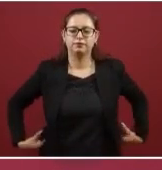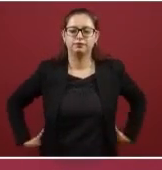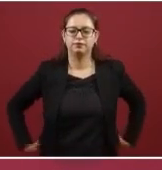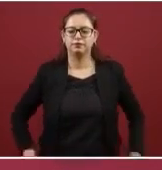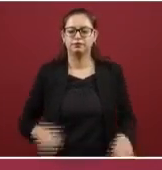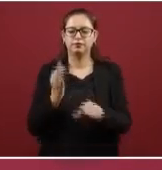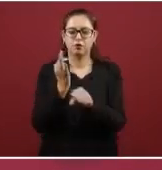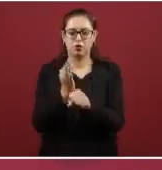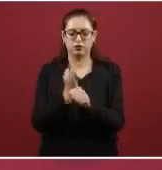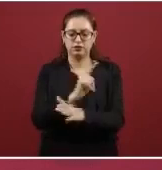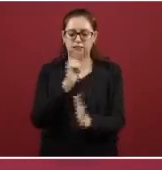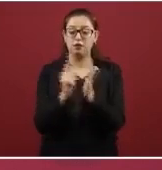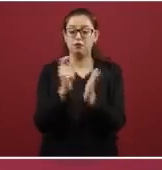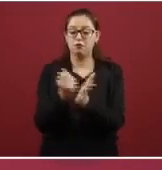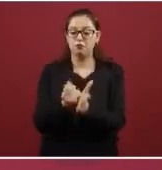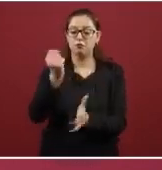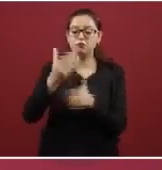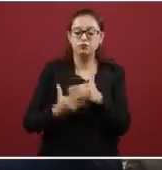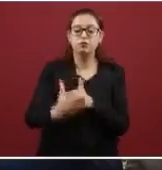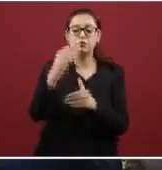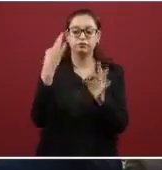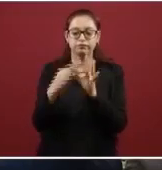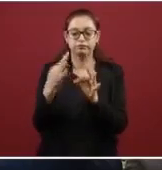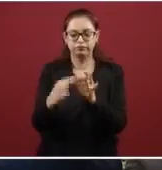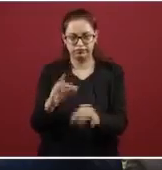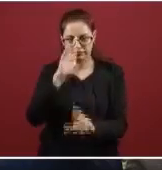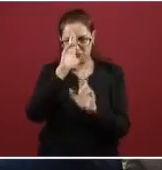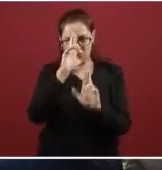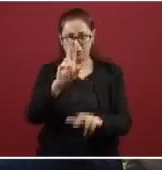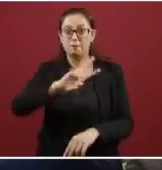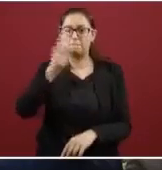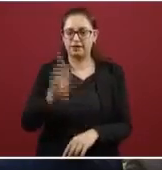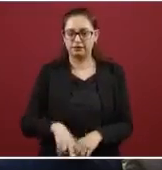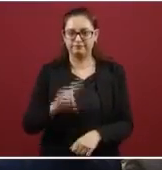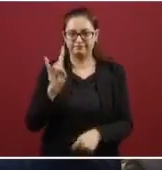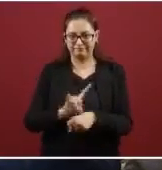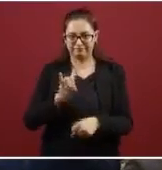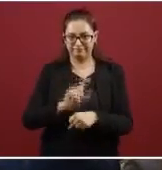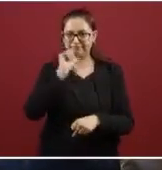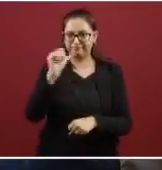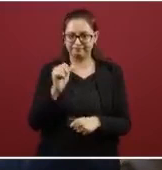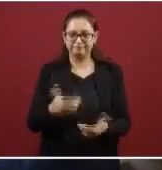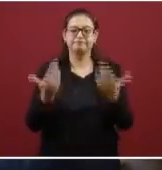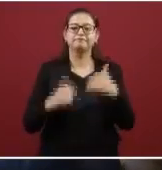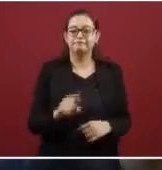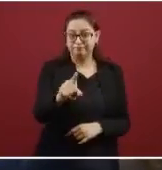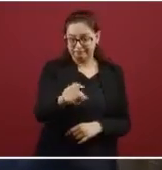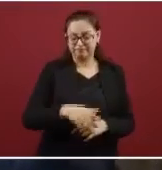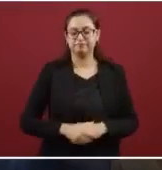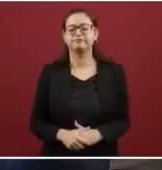aprobando en la ley, que no haya simulación. Muy bien. La compañera.